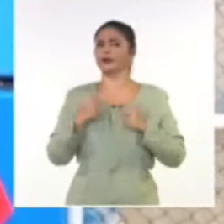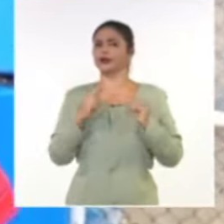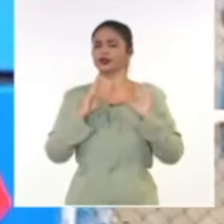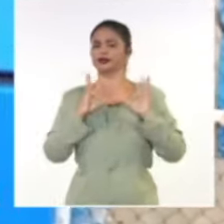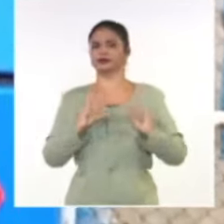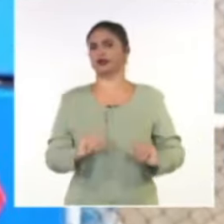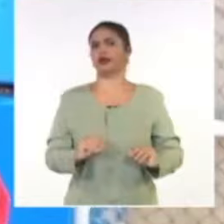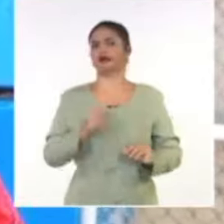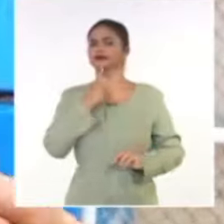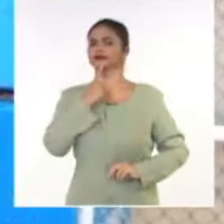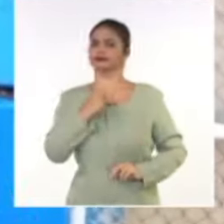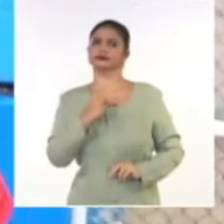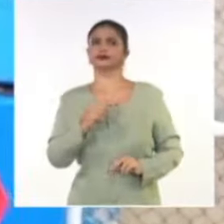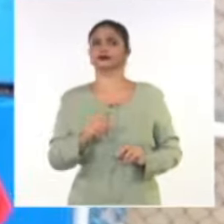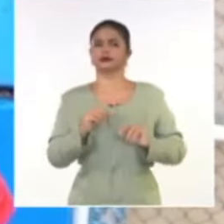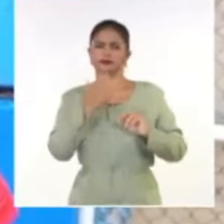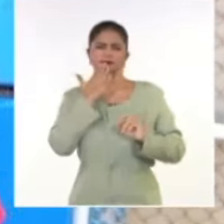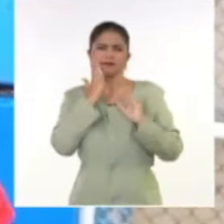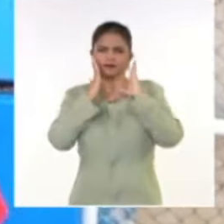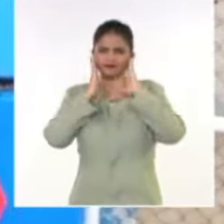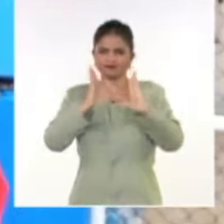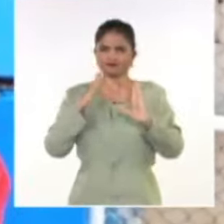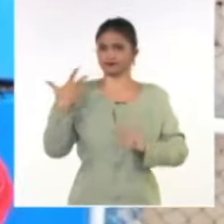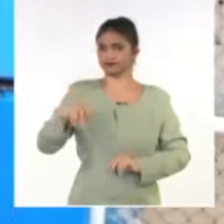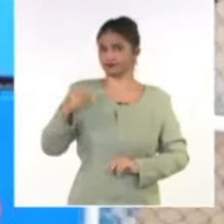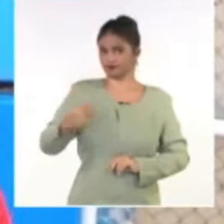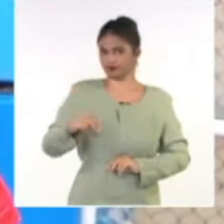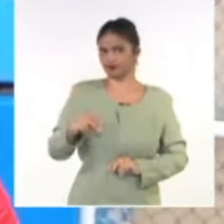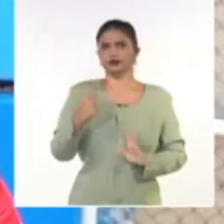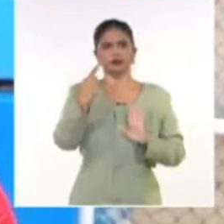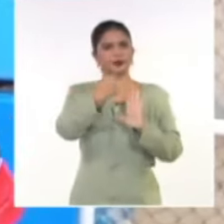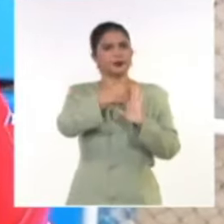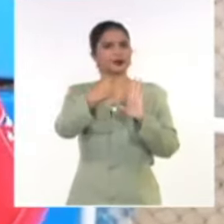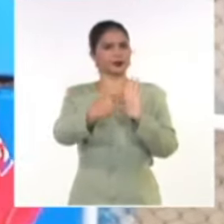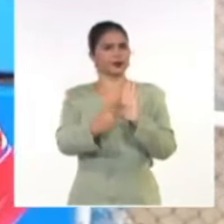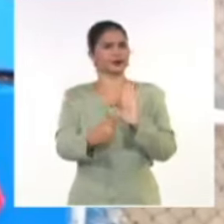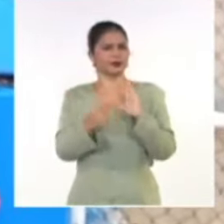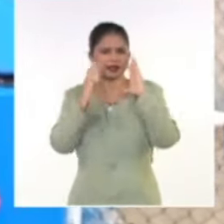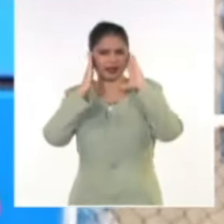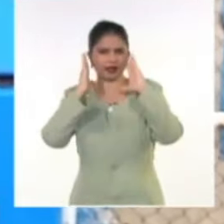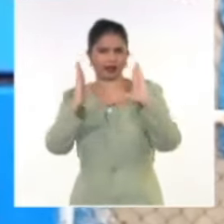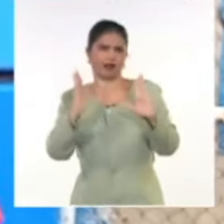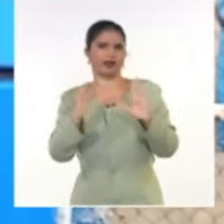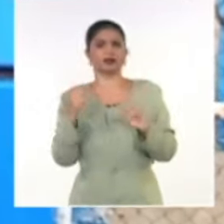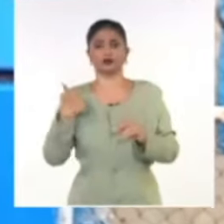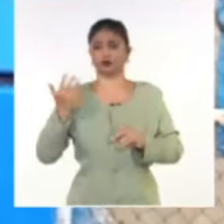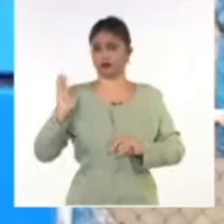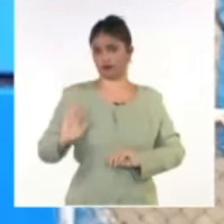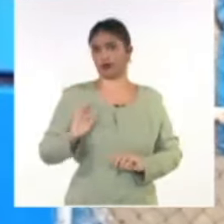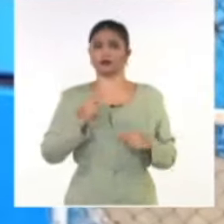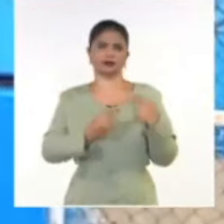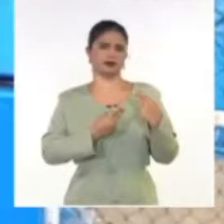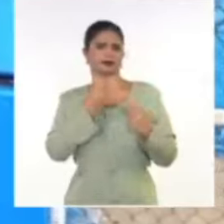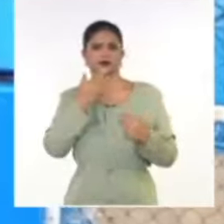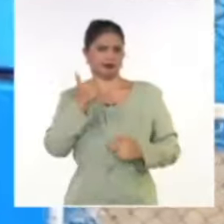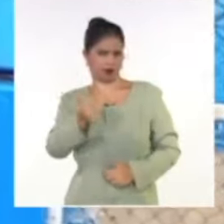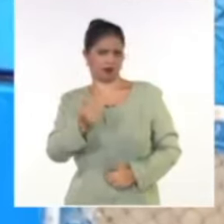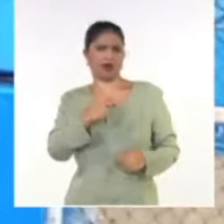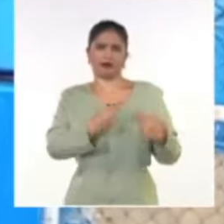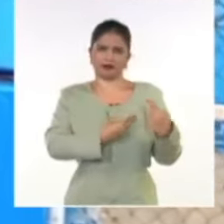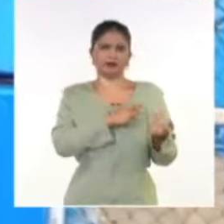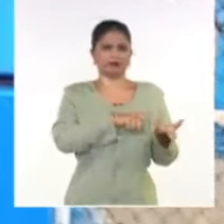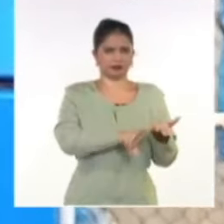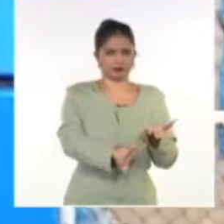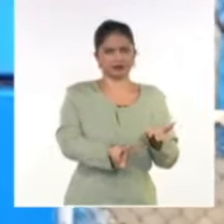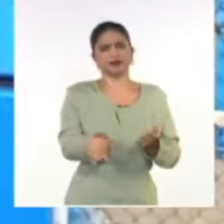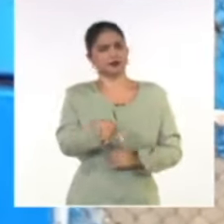que estoy enfocado bien en los entrenamientos, en cada cosa que estamos haciendo. Vengo a hacer lo que hago siempre en mi provincia, tratar de